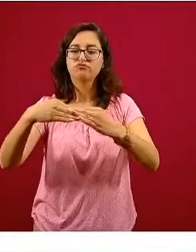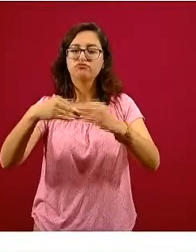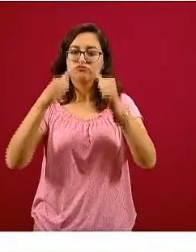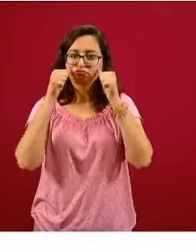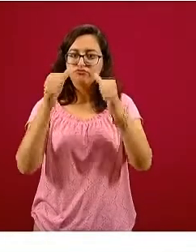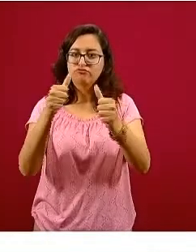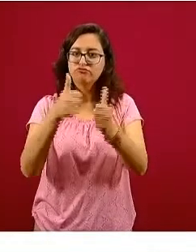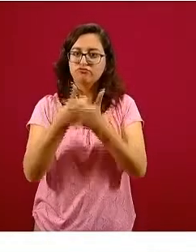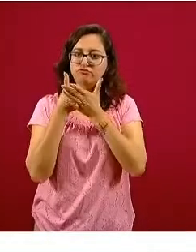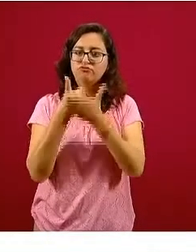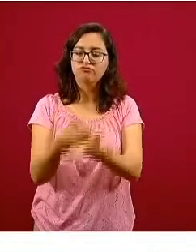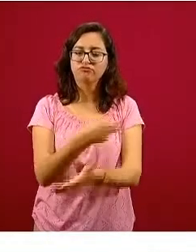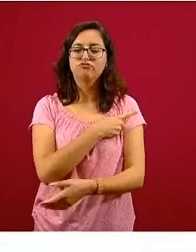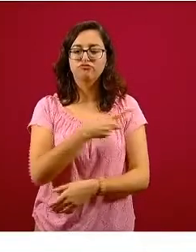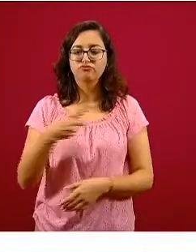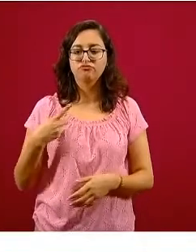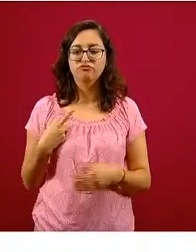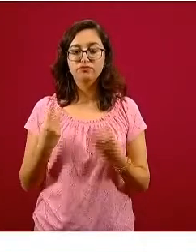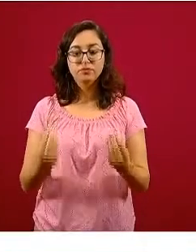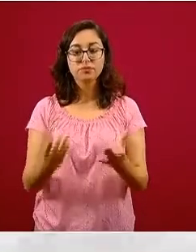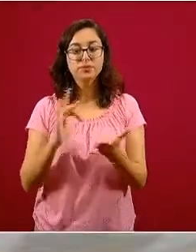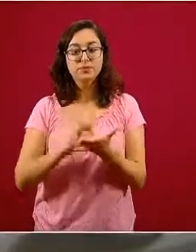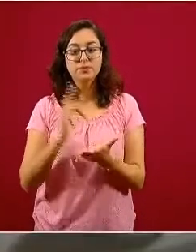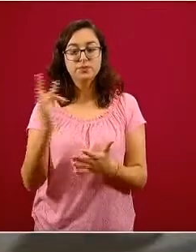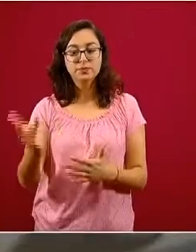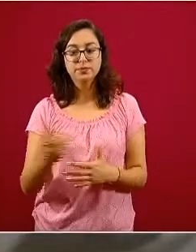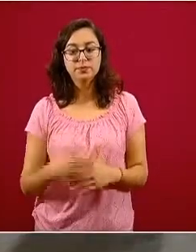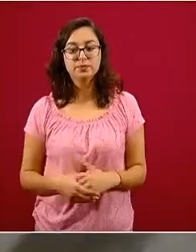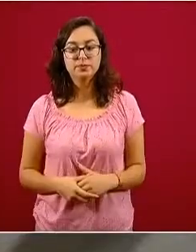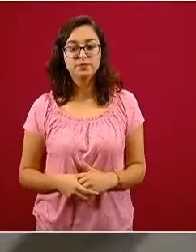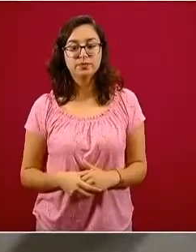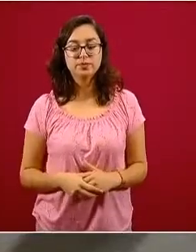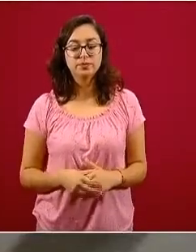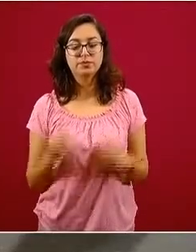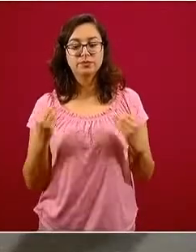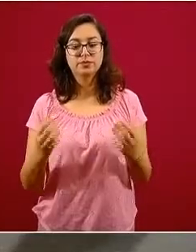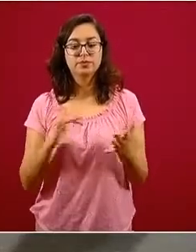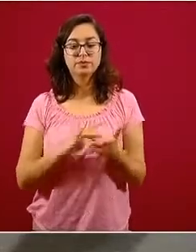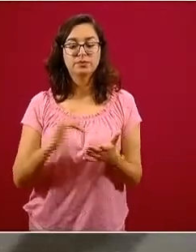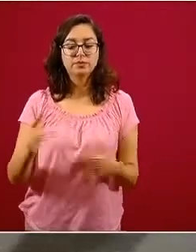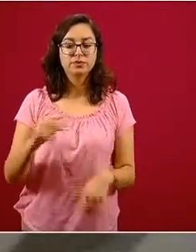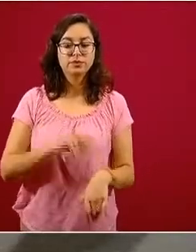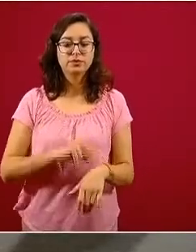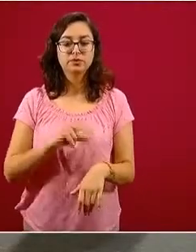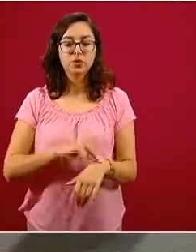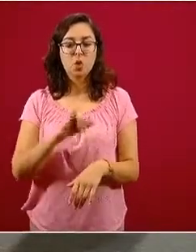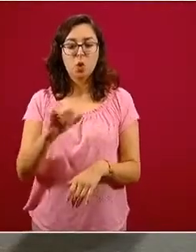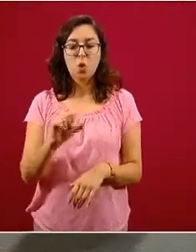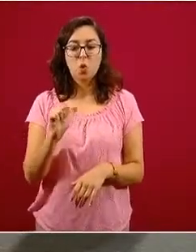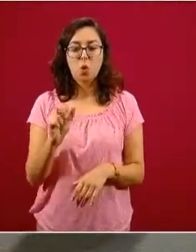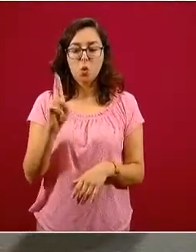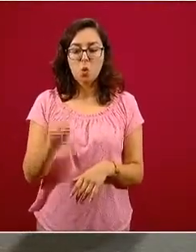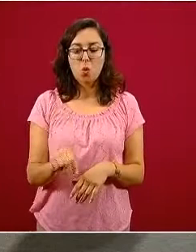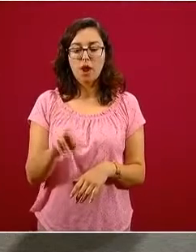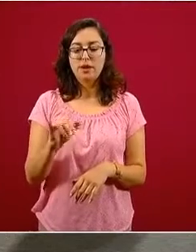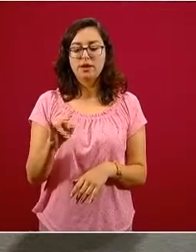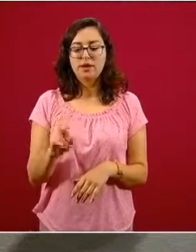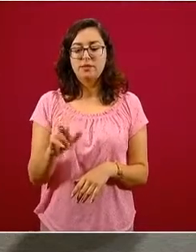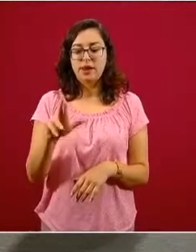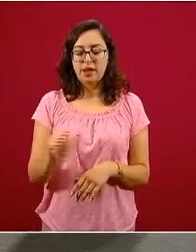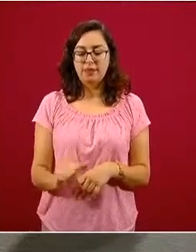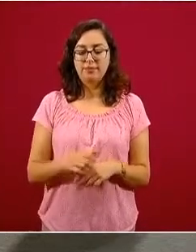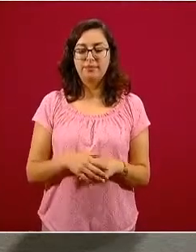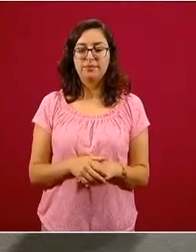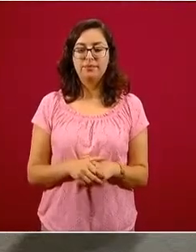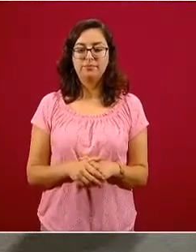gracias. Muchísimas gracias, doctor Juan Rivera Domarco, director general del Instituto Nacional de Salud